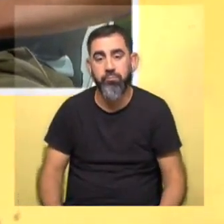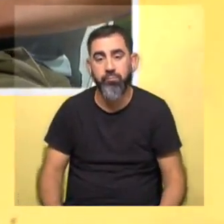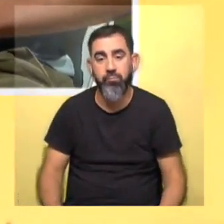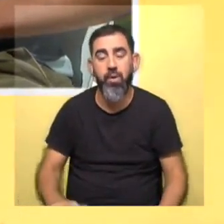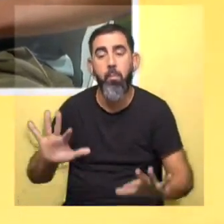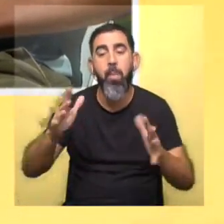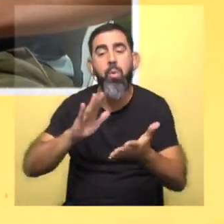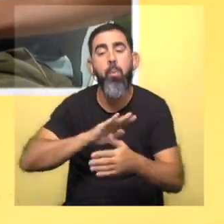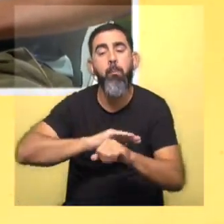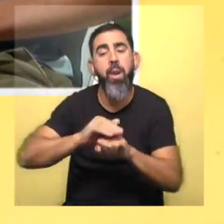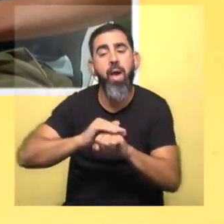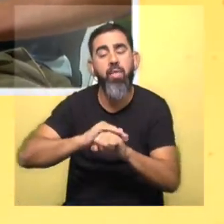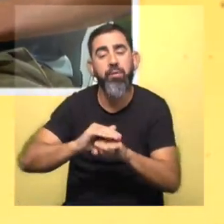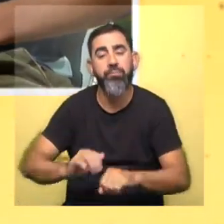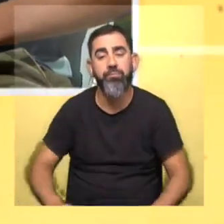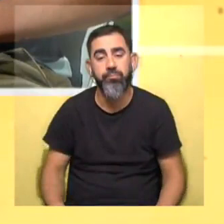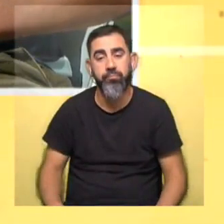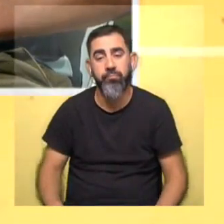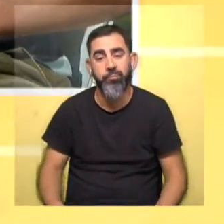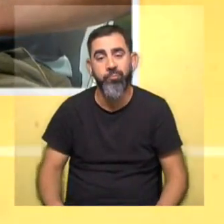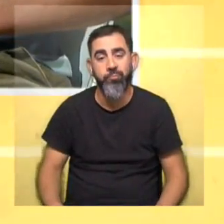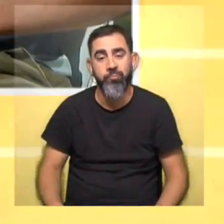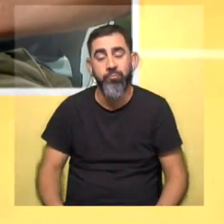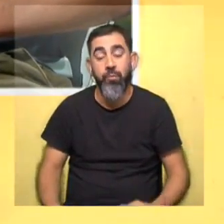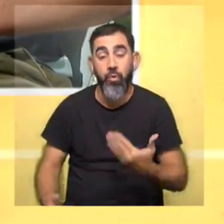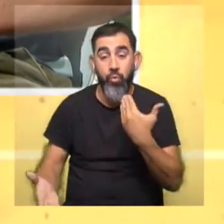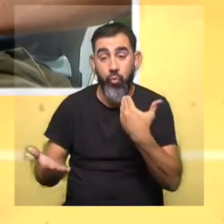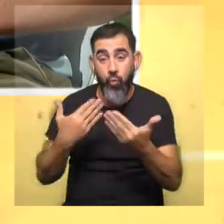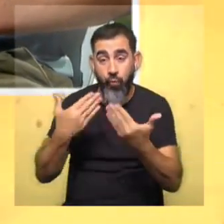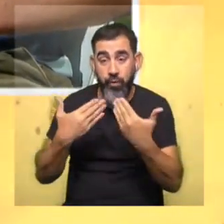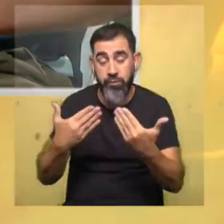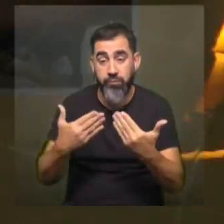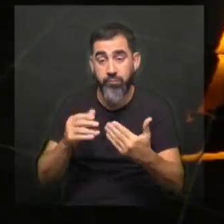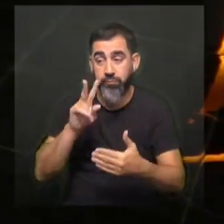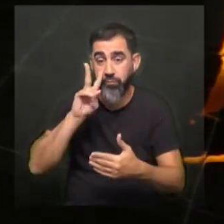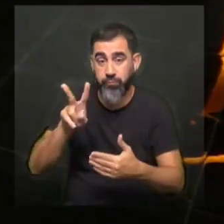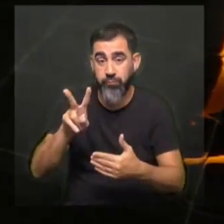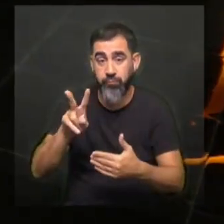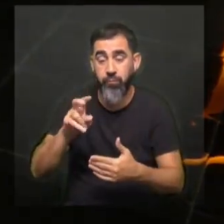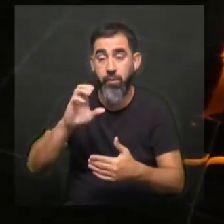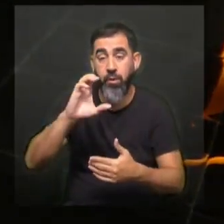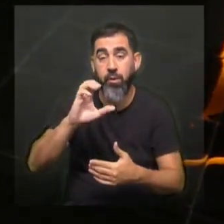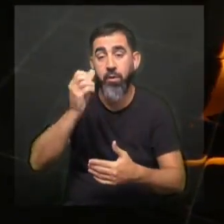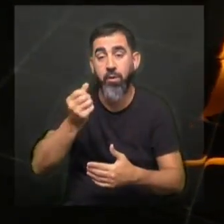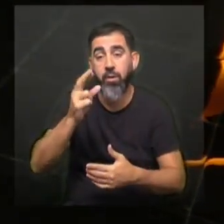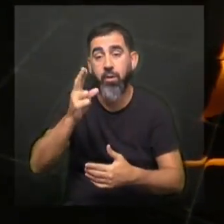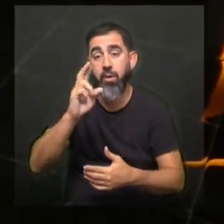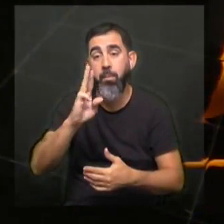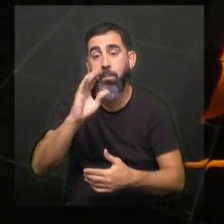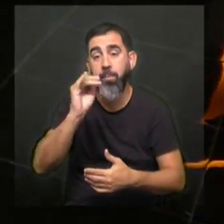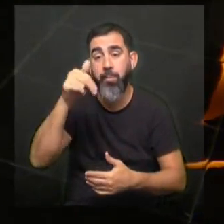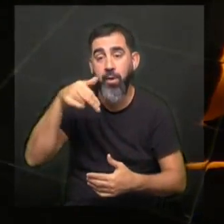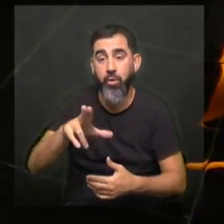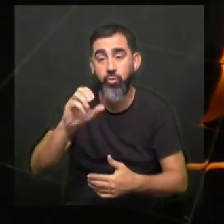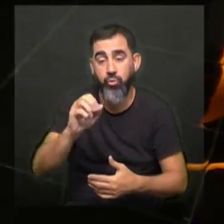Sí, un mano pelada. Yo le voy a contar a la gente que mientras conversamos con Agustino vamos a ver carpinchos, guasubirá,